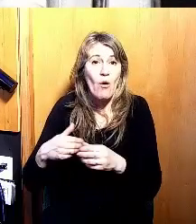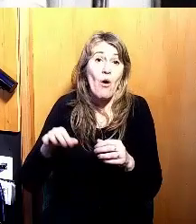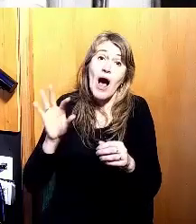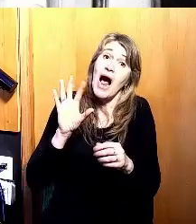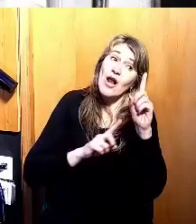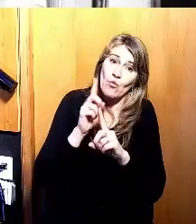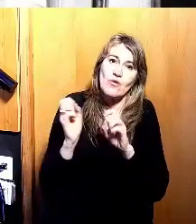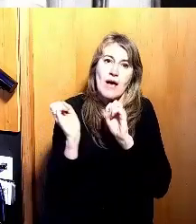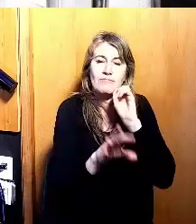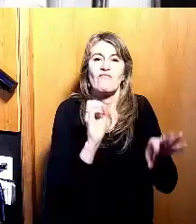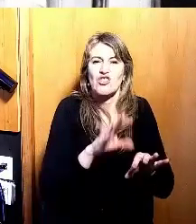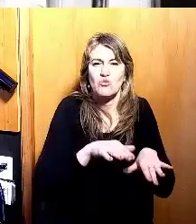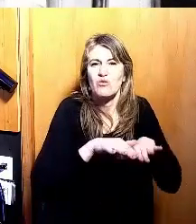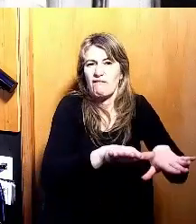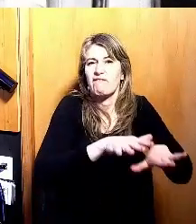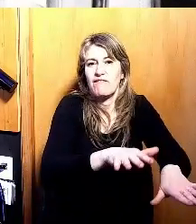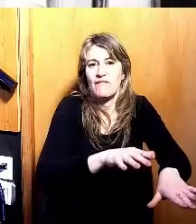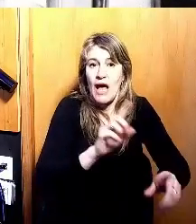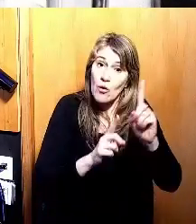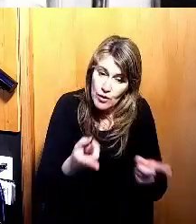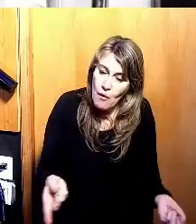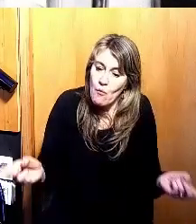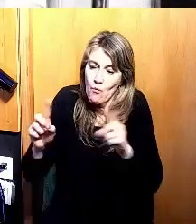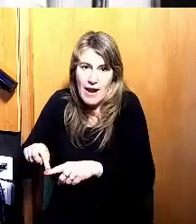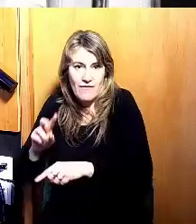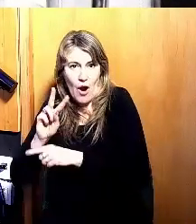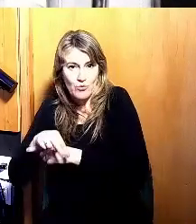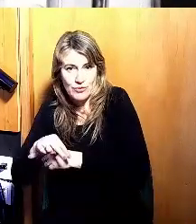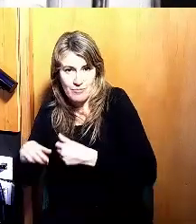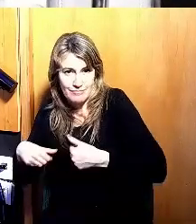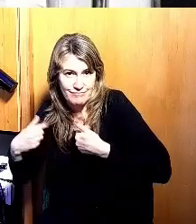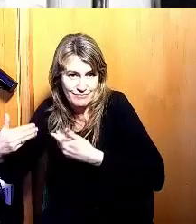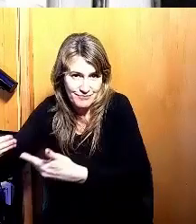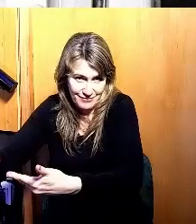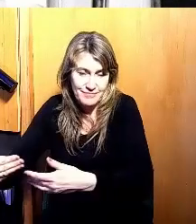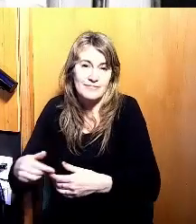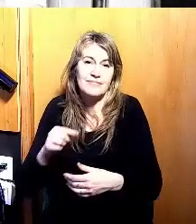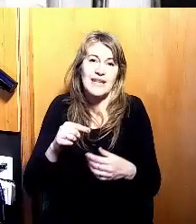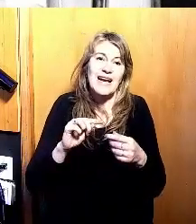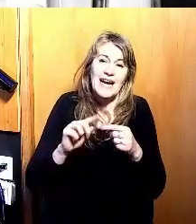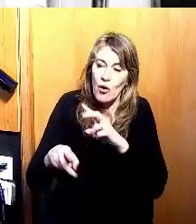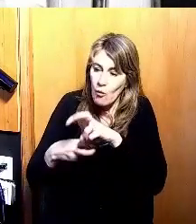Uruguay son bastante parecidos. Ahí está lo que recupera cada cooperativa.